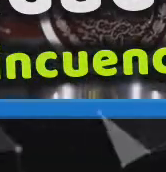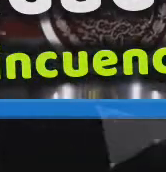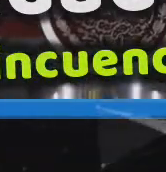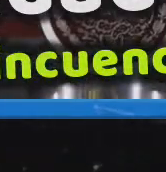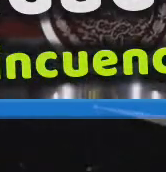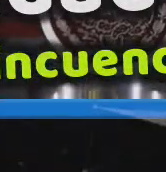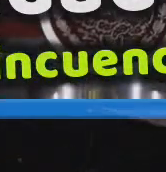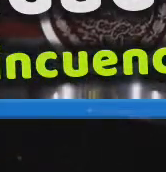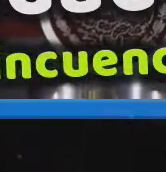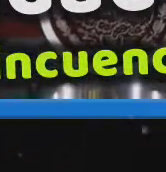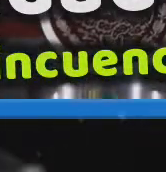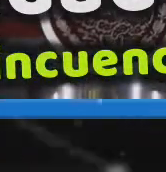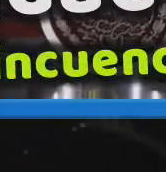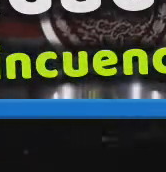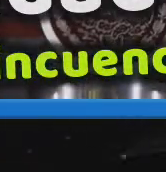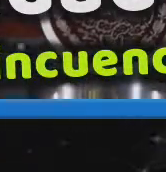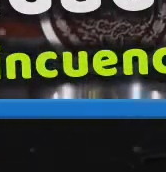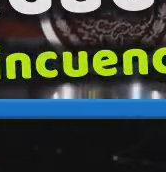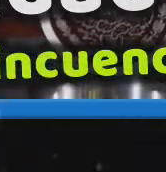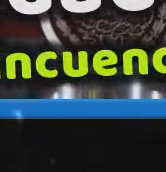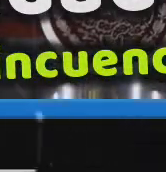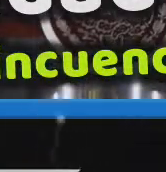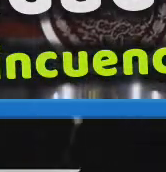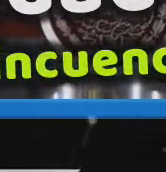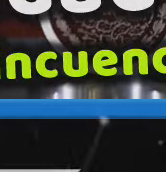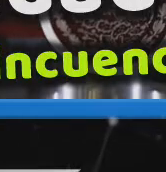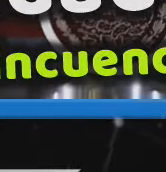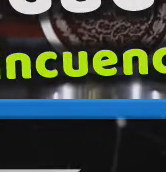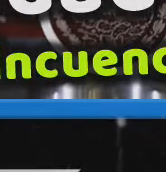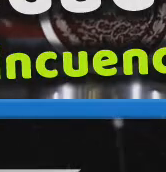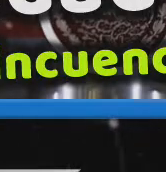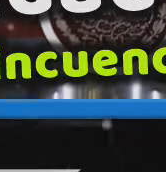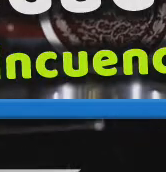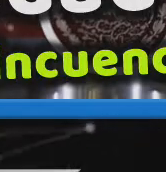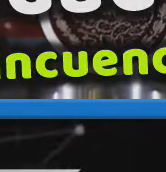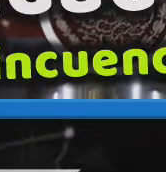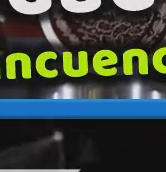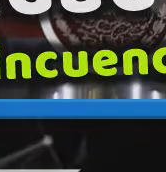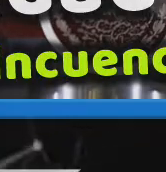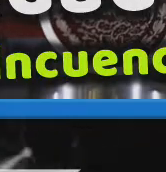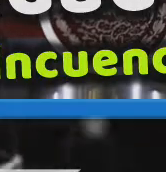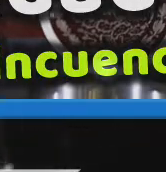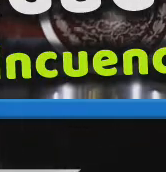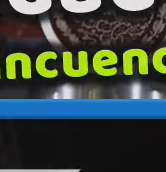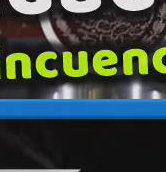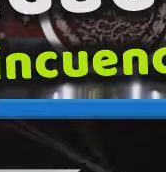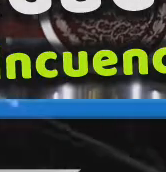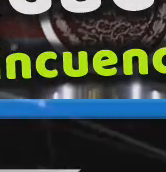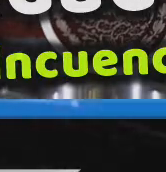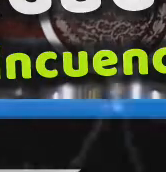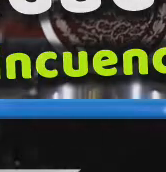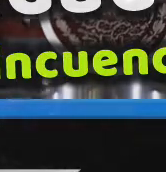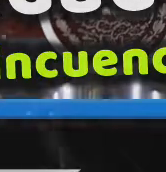Ya estás informado. No olvides darle like a este video, comparte y suscríbete a Escucha Diario.